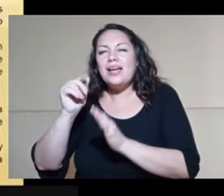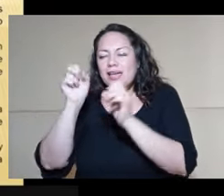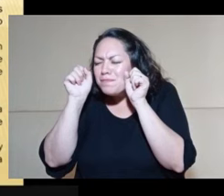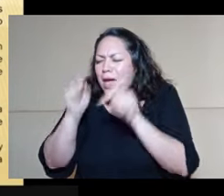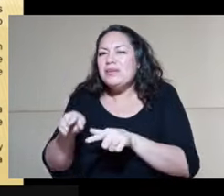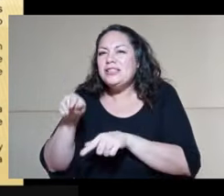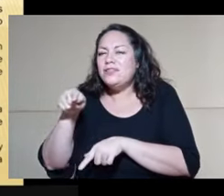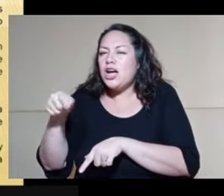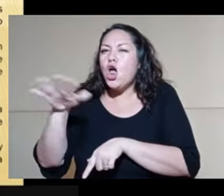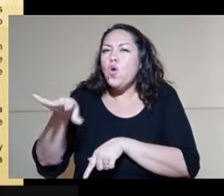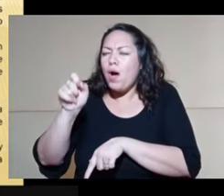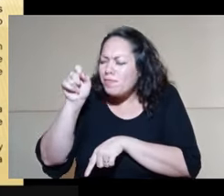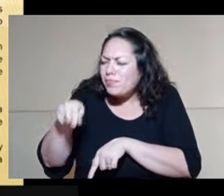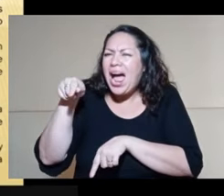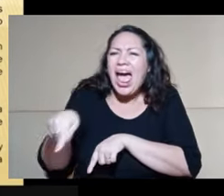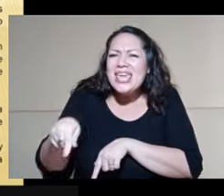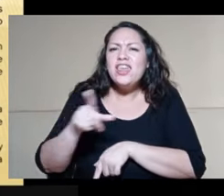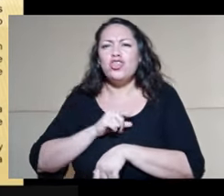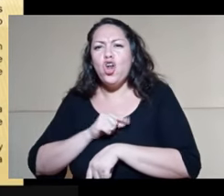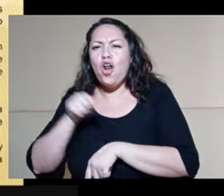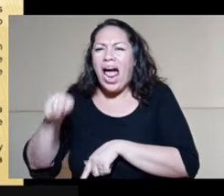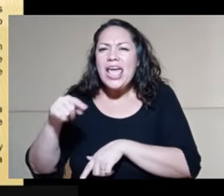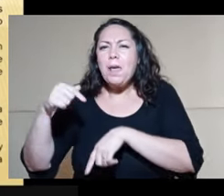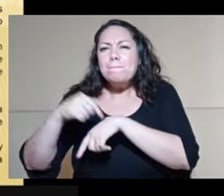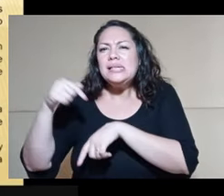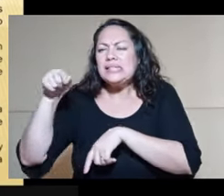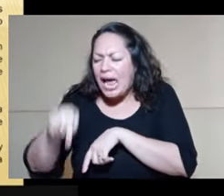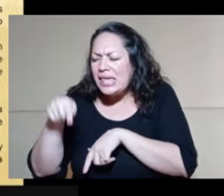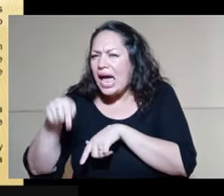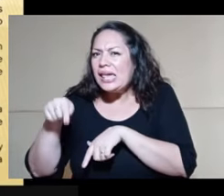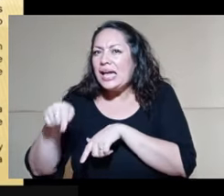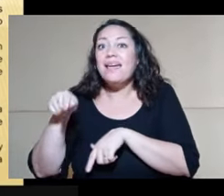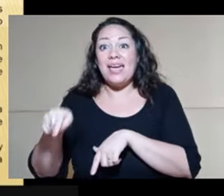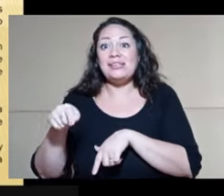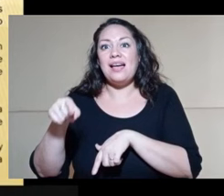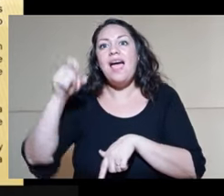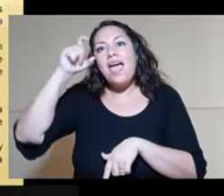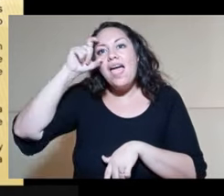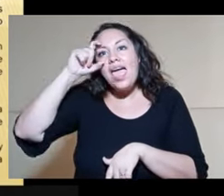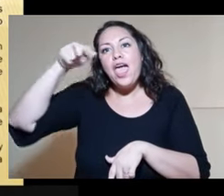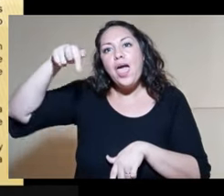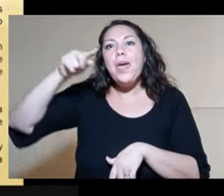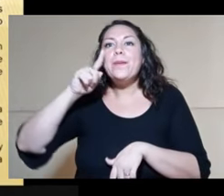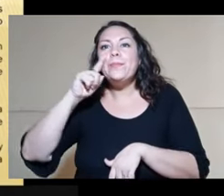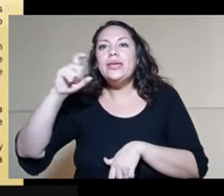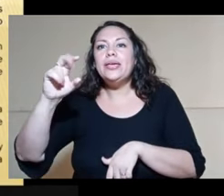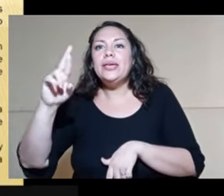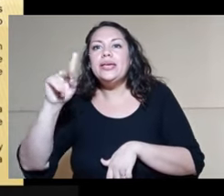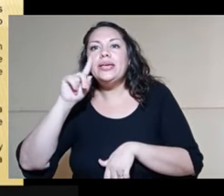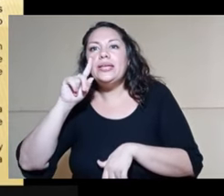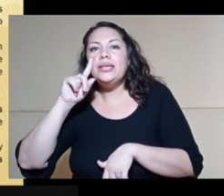donde yo digo, acá me duele, acá siento, ¿eh? Ahí me pinchó. ¿Eh? Esa es la